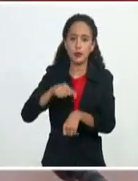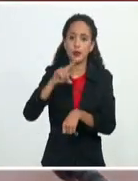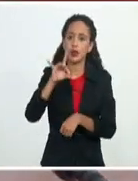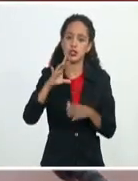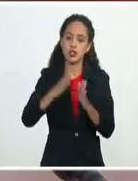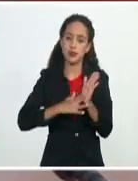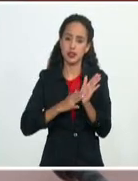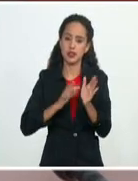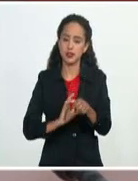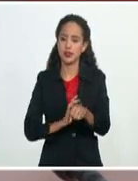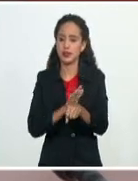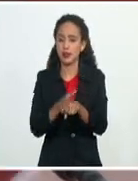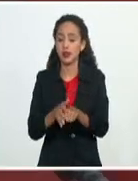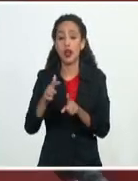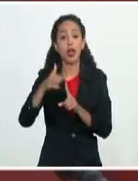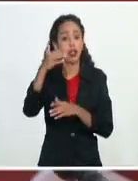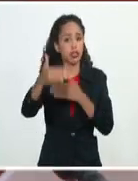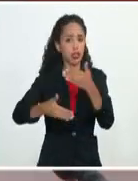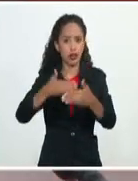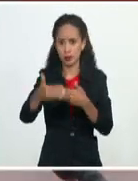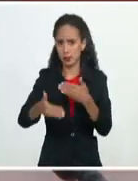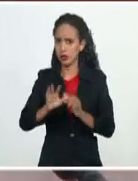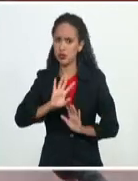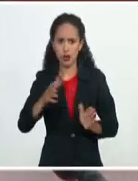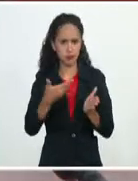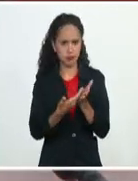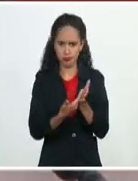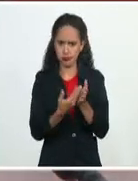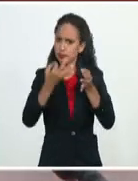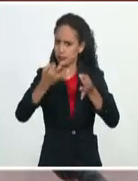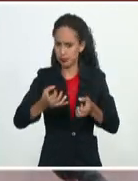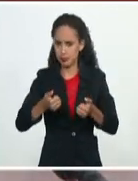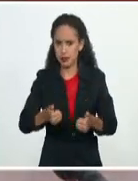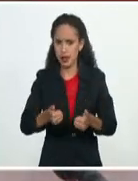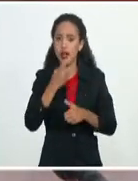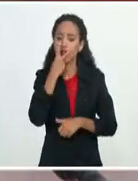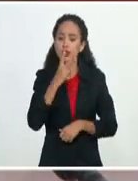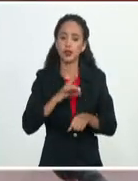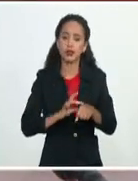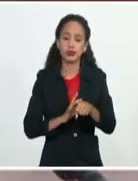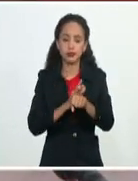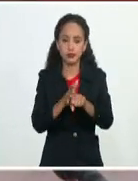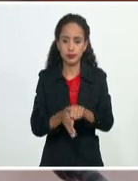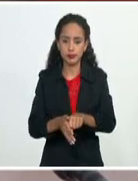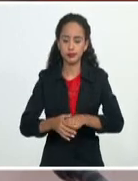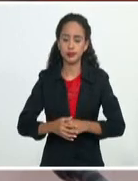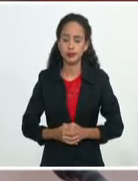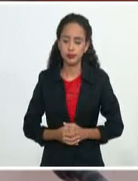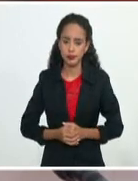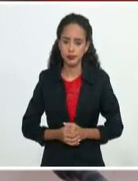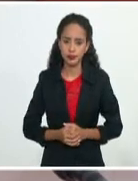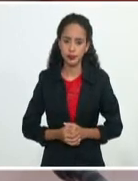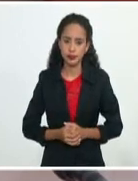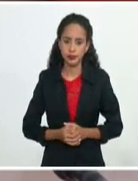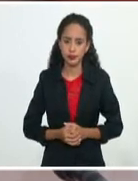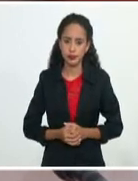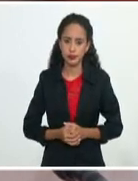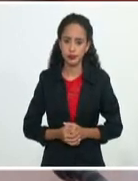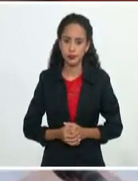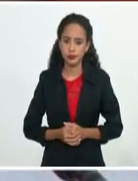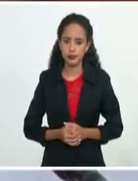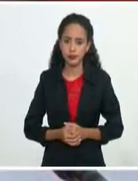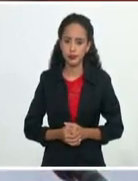Se mantienen los tratamientos comprobados de beneficios para el enfrentamiento y tratamiento de la COVID-19 en estos pacientes y se